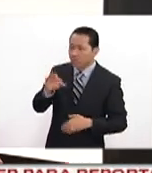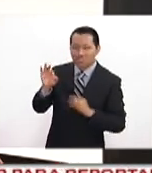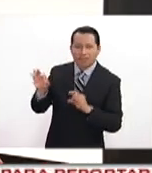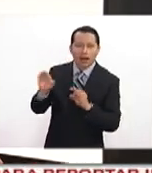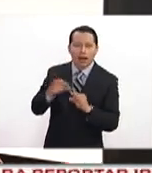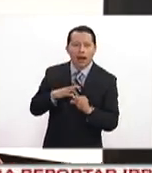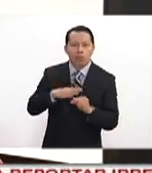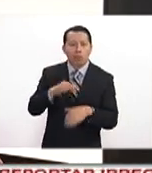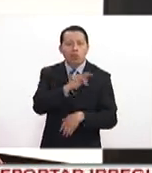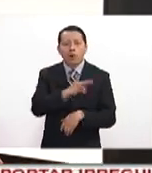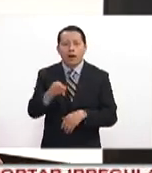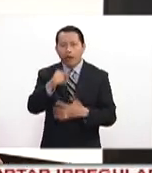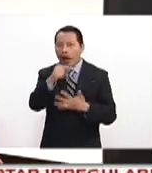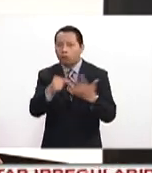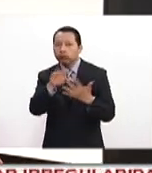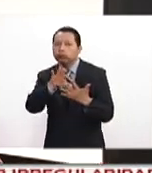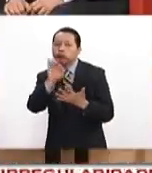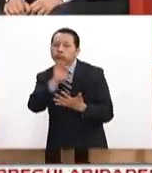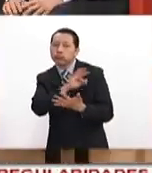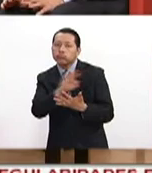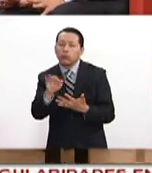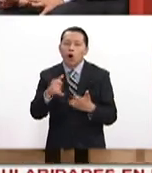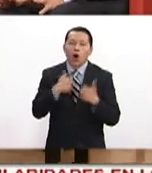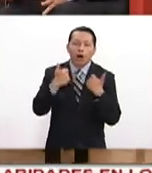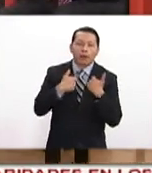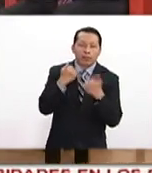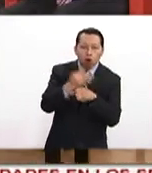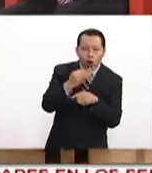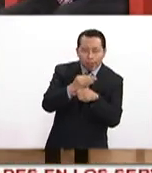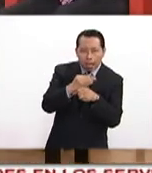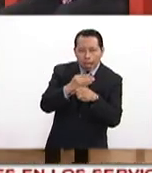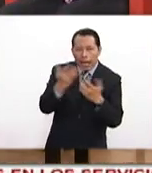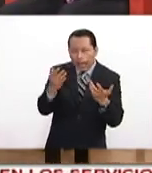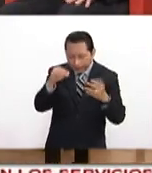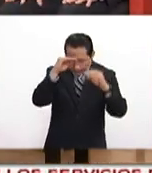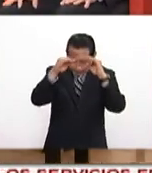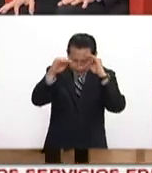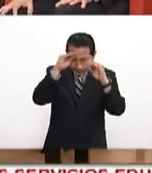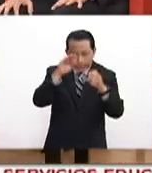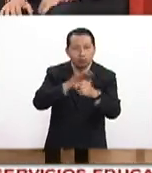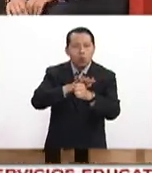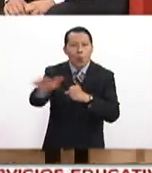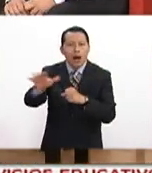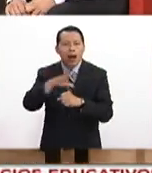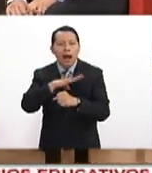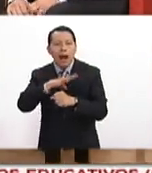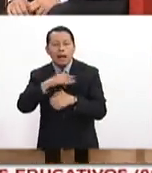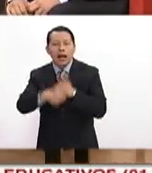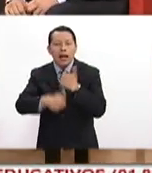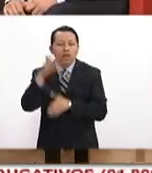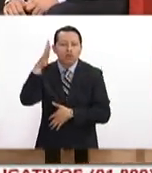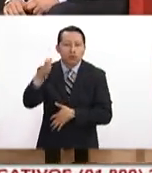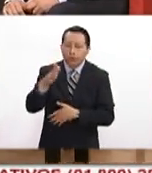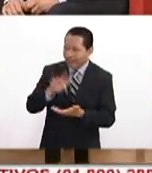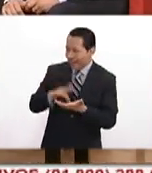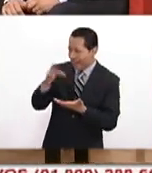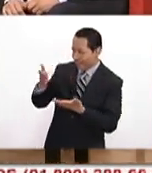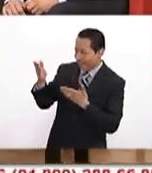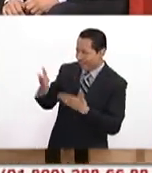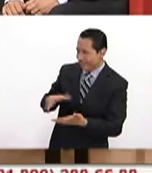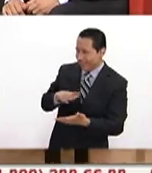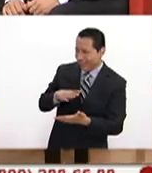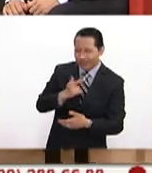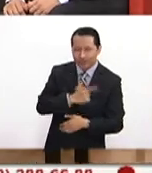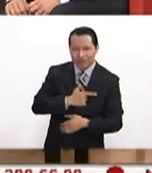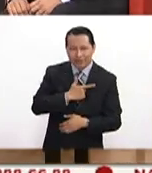excelente alternativa para los jóvenes que estén en estos momentos buscando cuál va a ser su carrera en el futuro. Gracias por estar con nosotros. Un